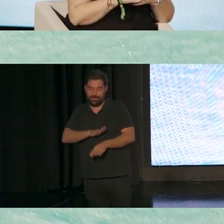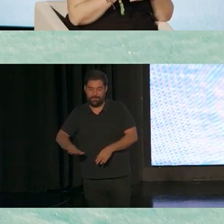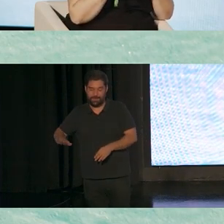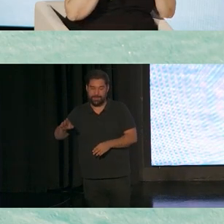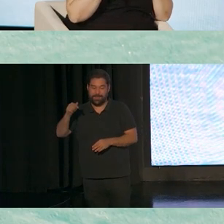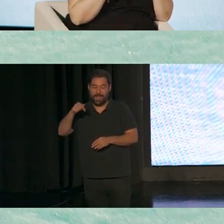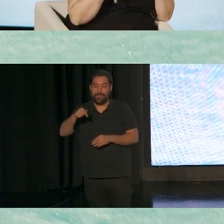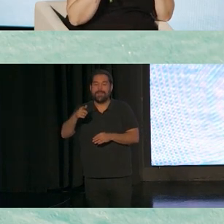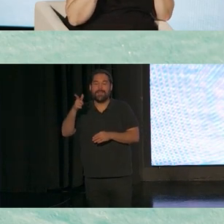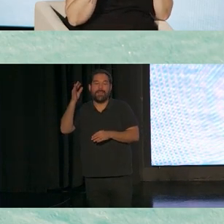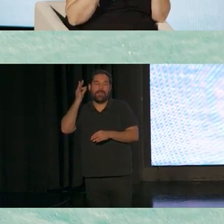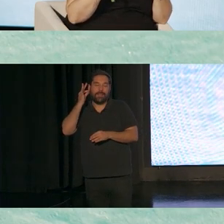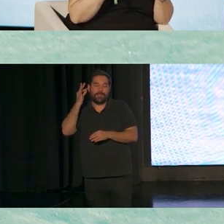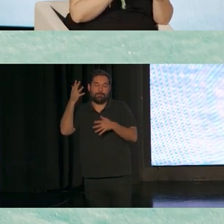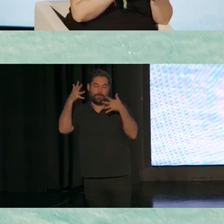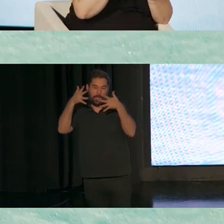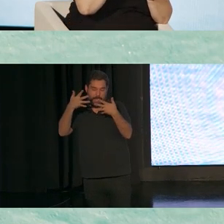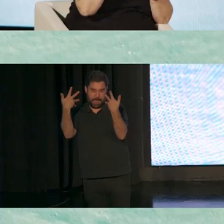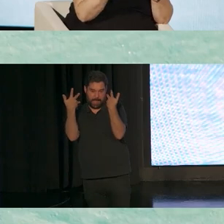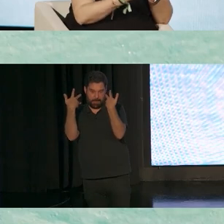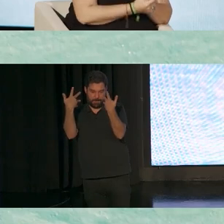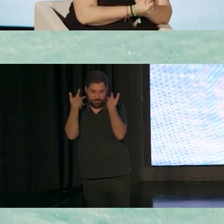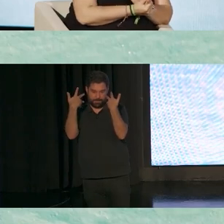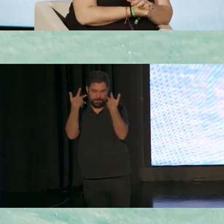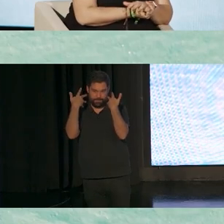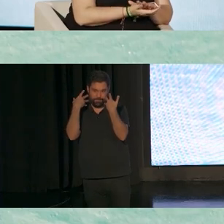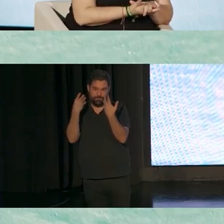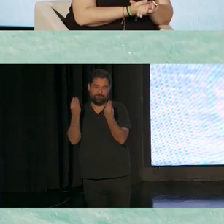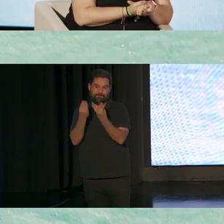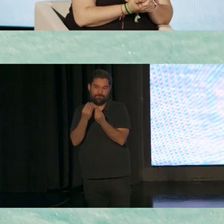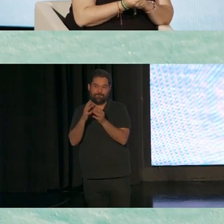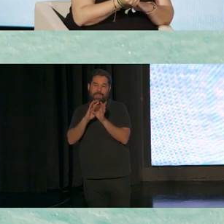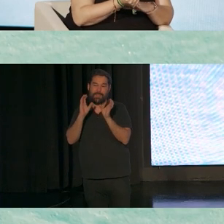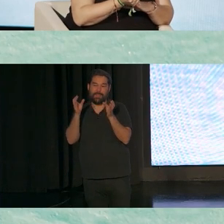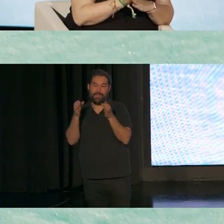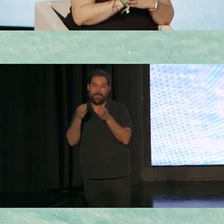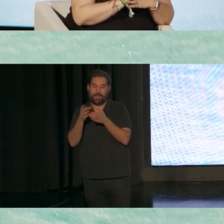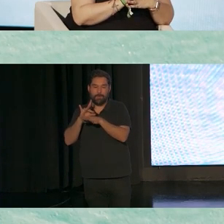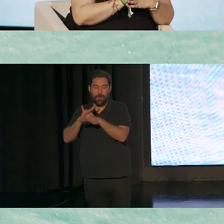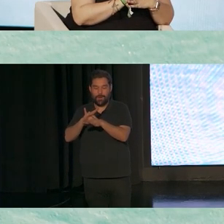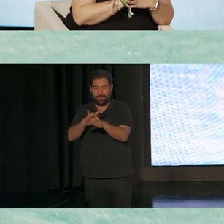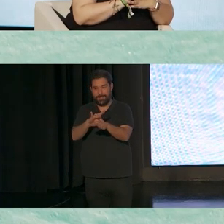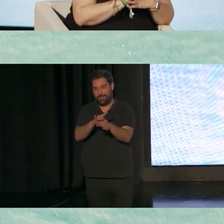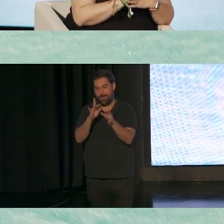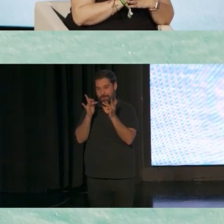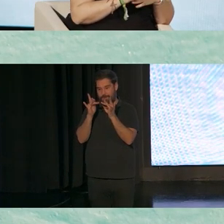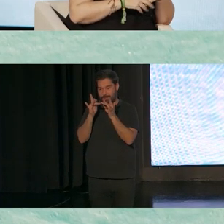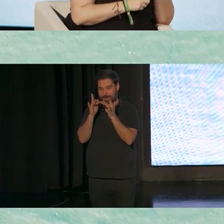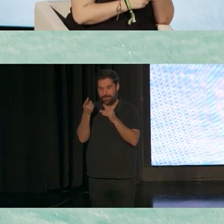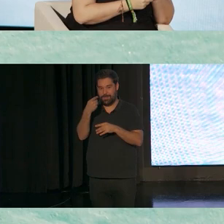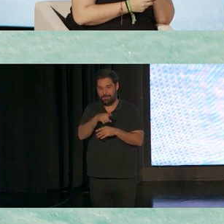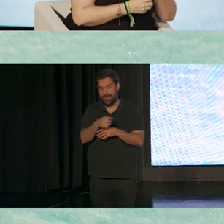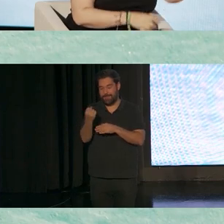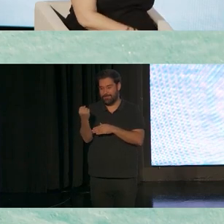pues también ella nos guió nos asesoró habló con el equipo de orientación eh un